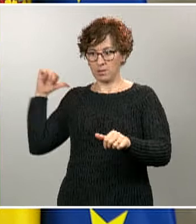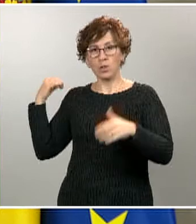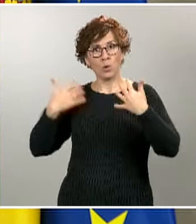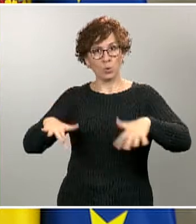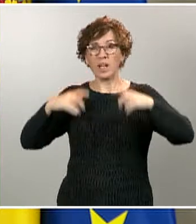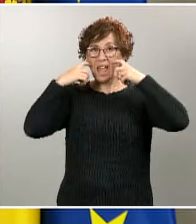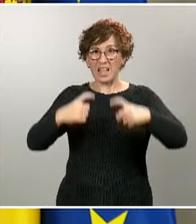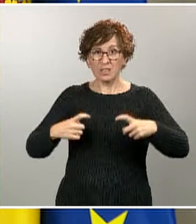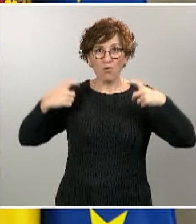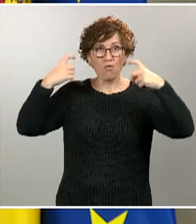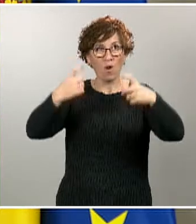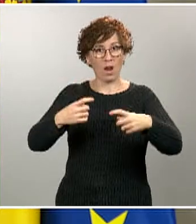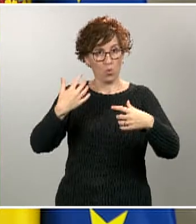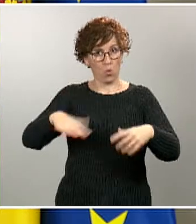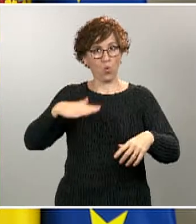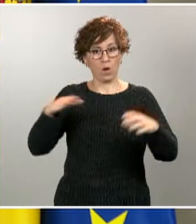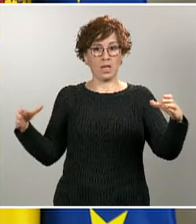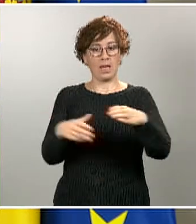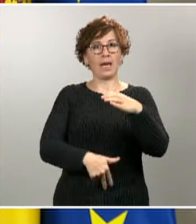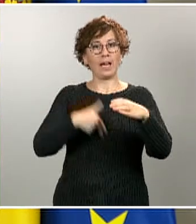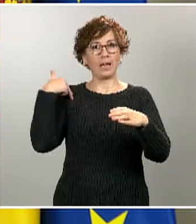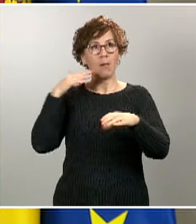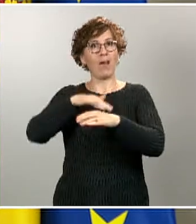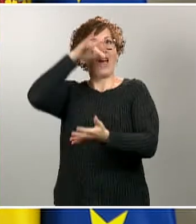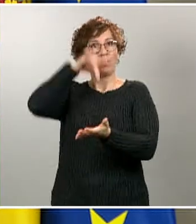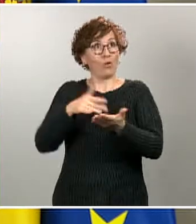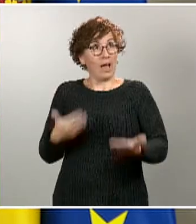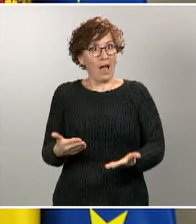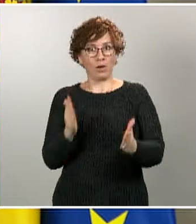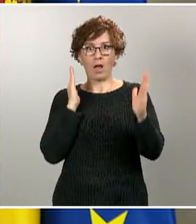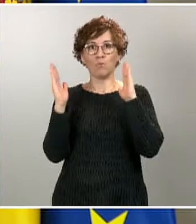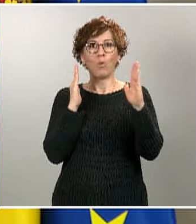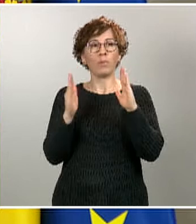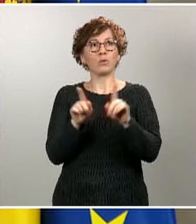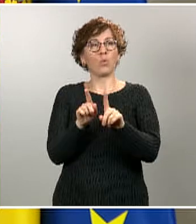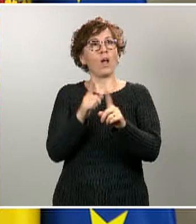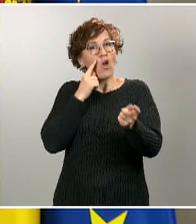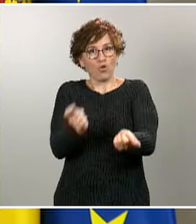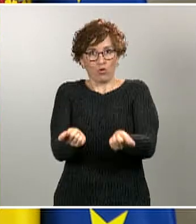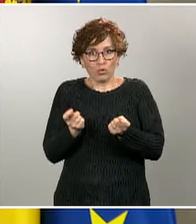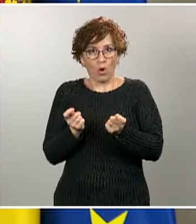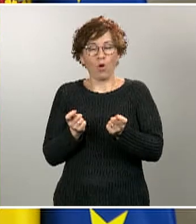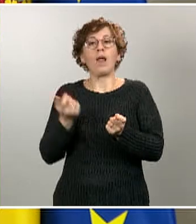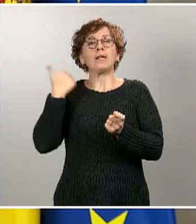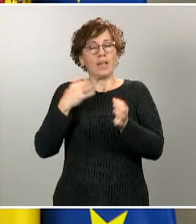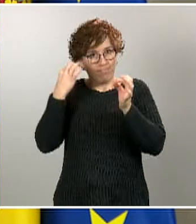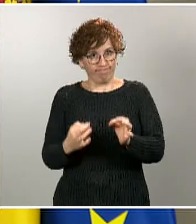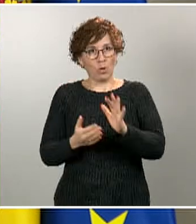de control, de confirmación de la ralentización, que tiene que ir seguida de una segunda fase